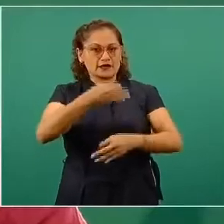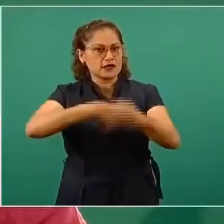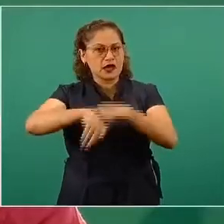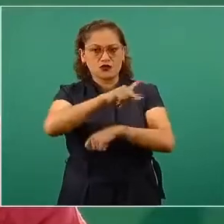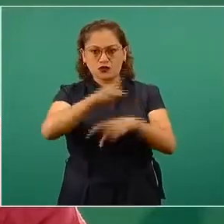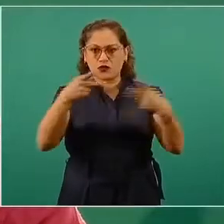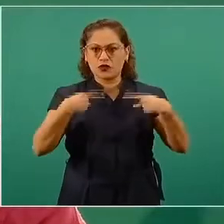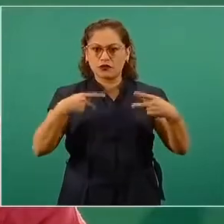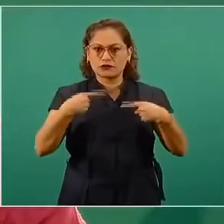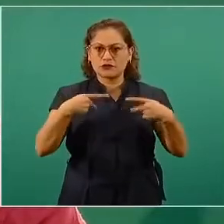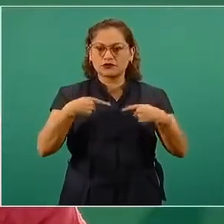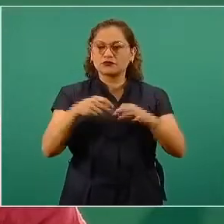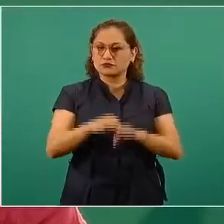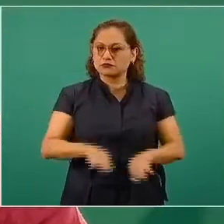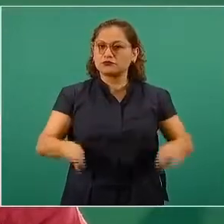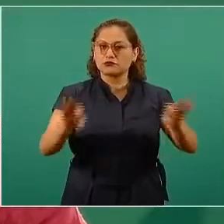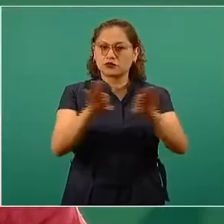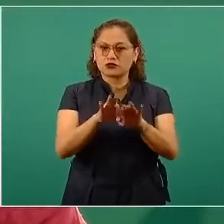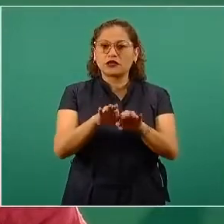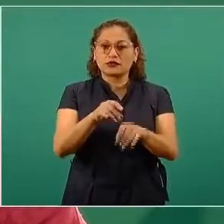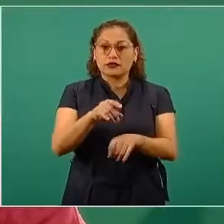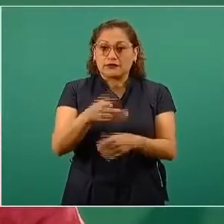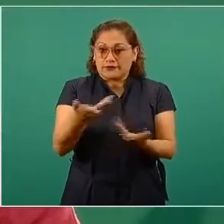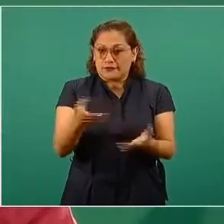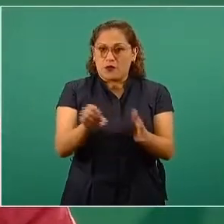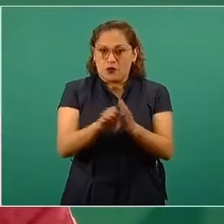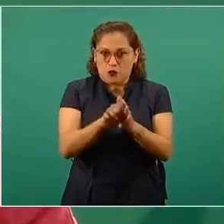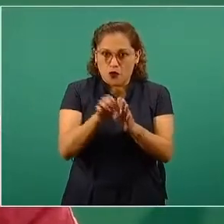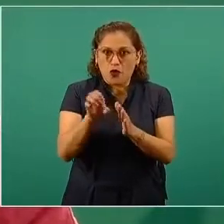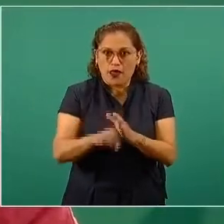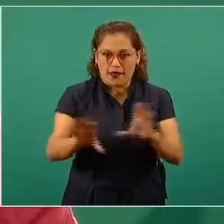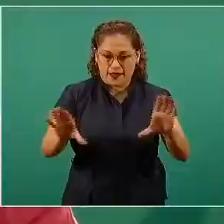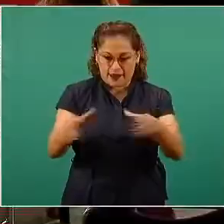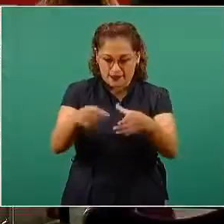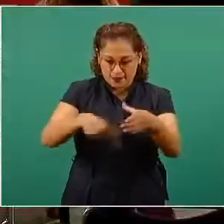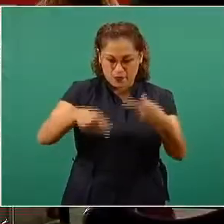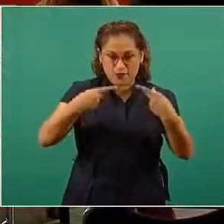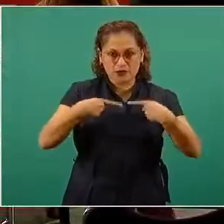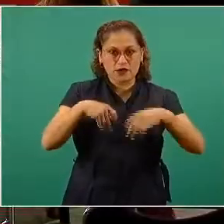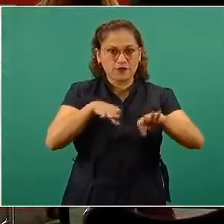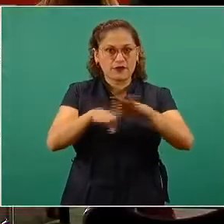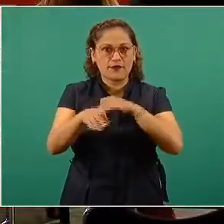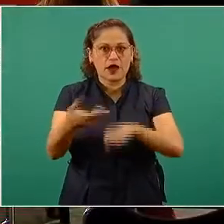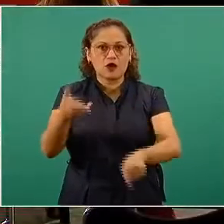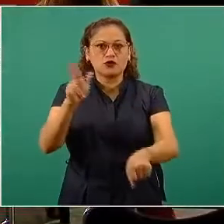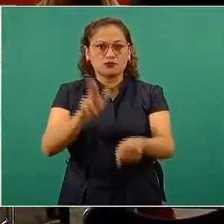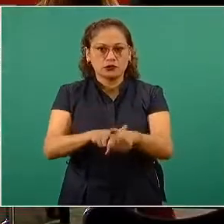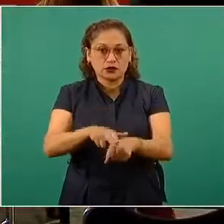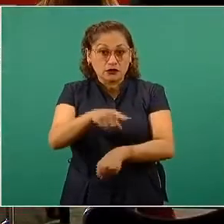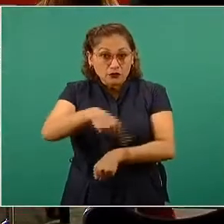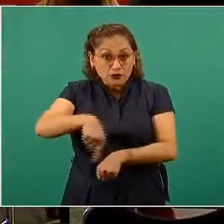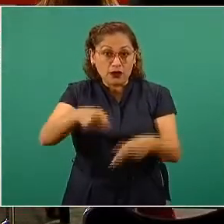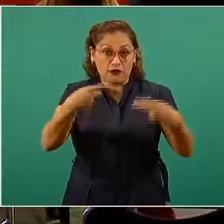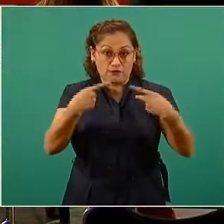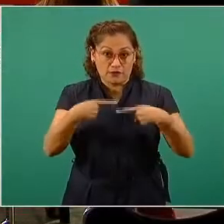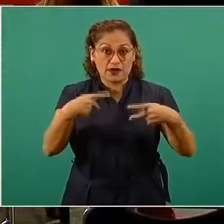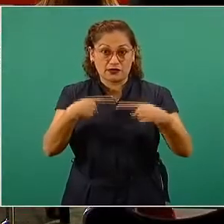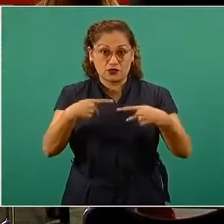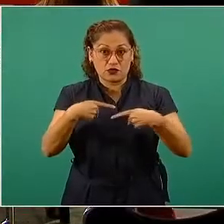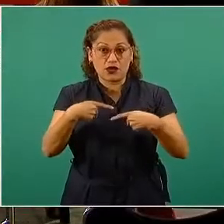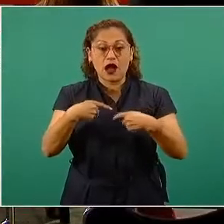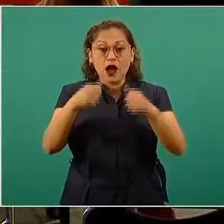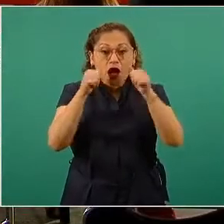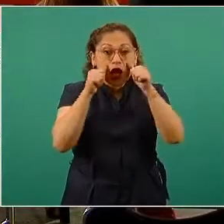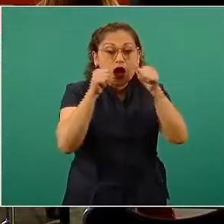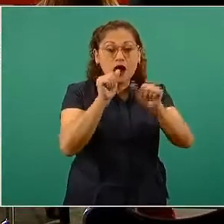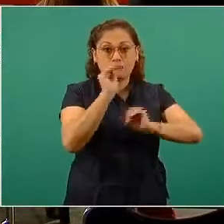caso del personal de salud? La atención de las personas. Entonces, las personas necesitan ser atendidas. Si en